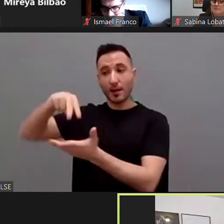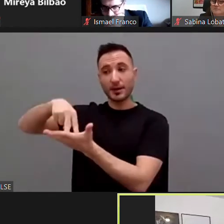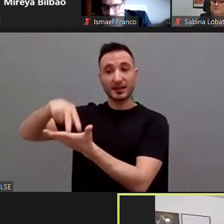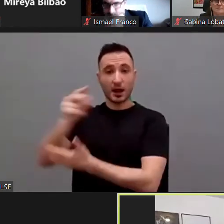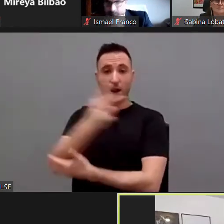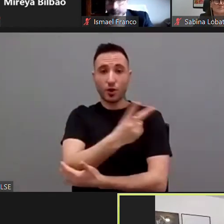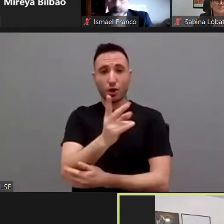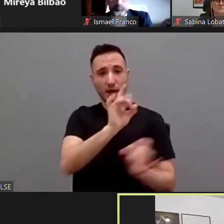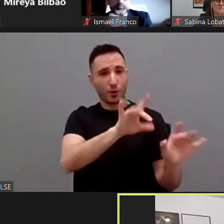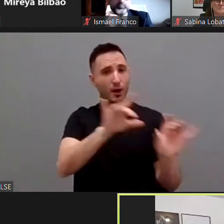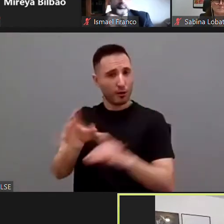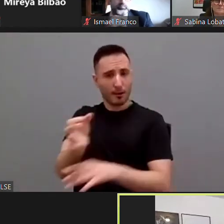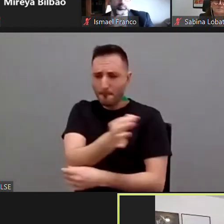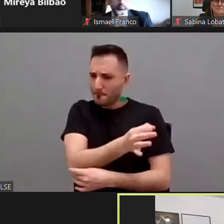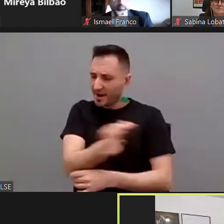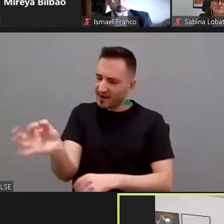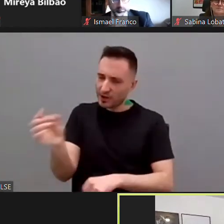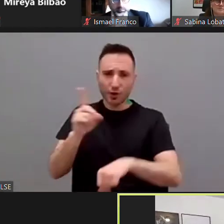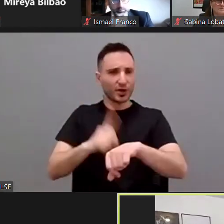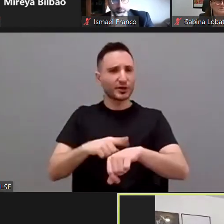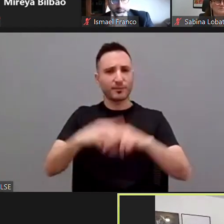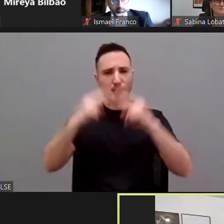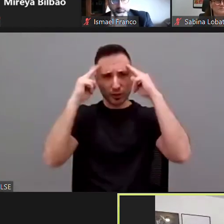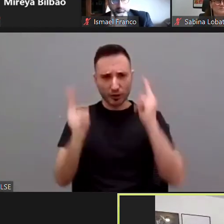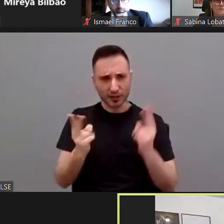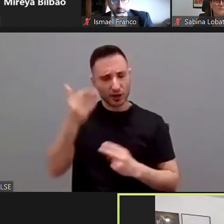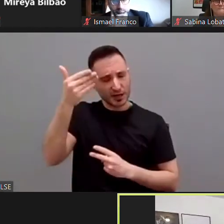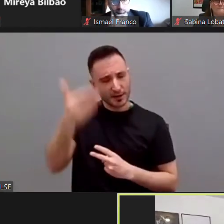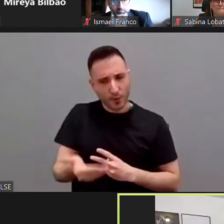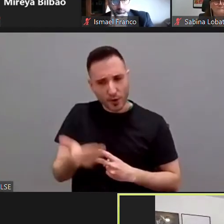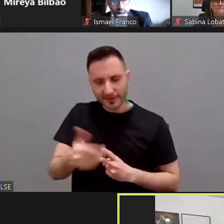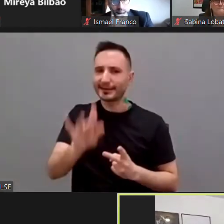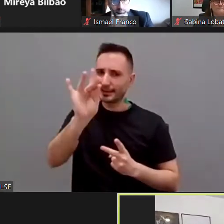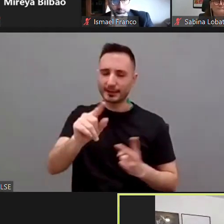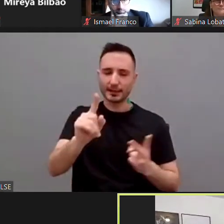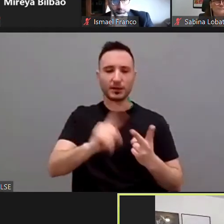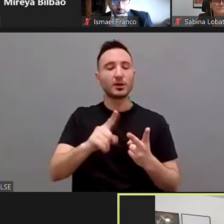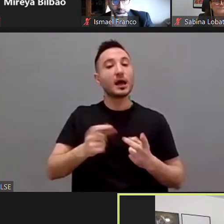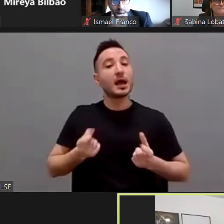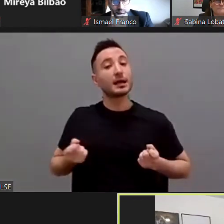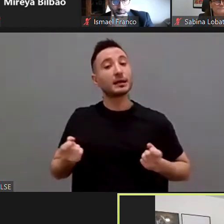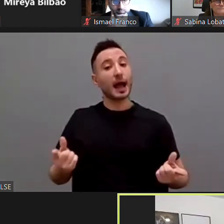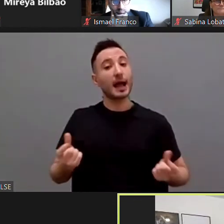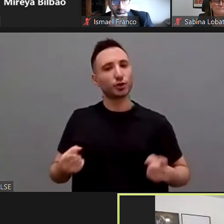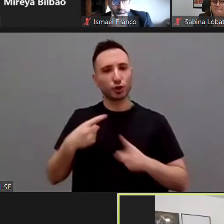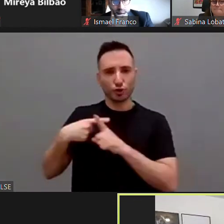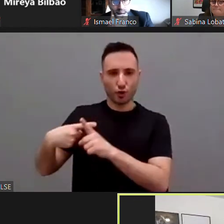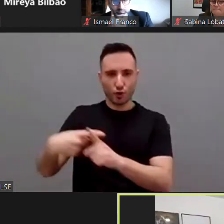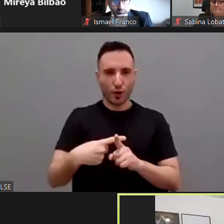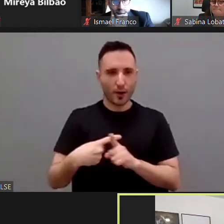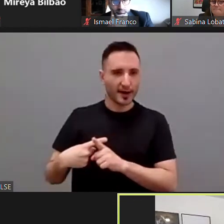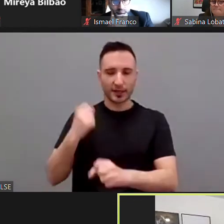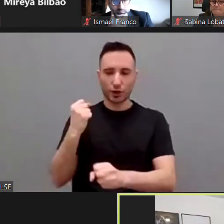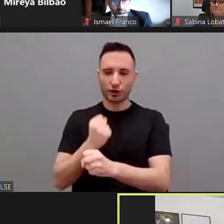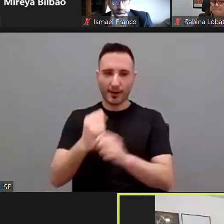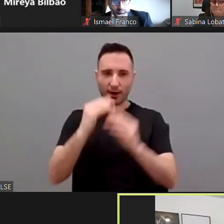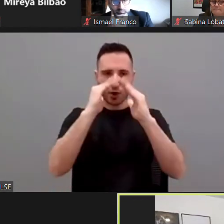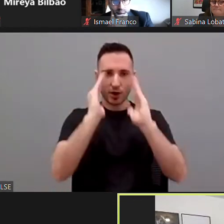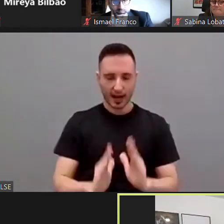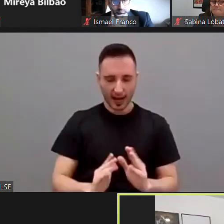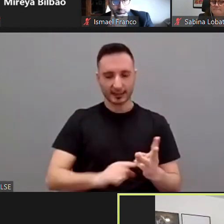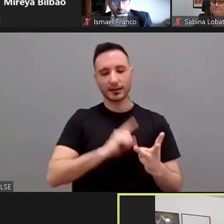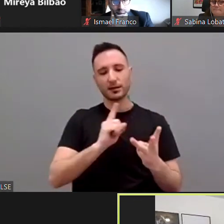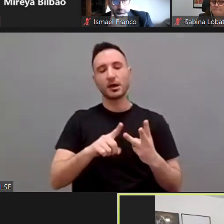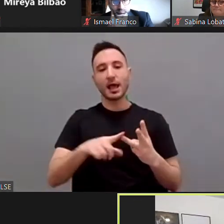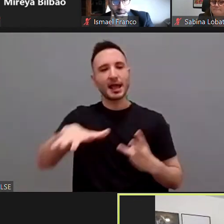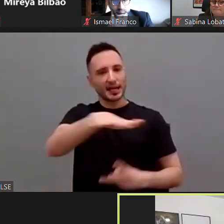fundamental el tiempo de desconexión, es fundamental los costes derivados del trabajo en casa, tener un